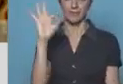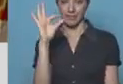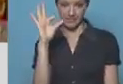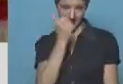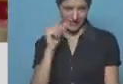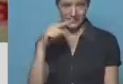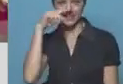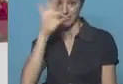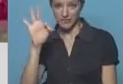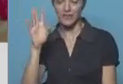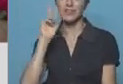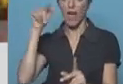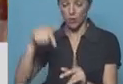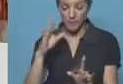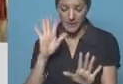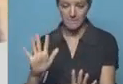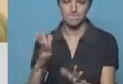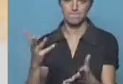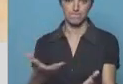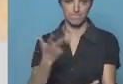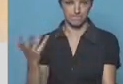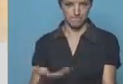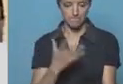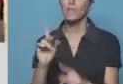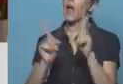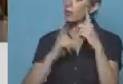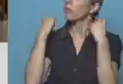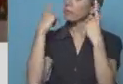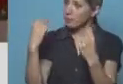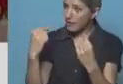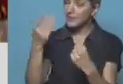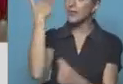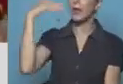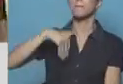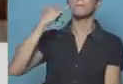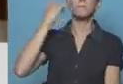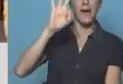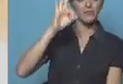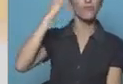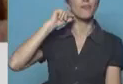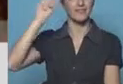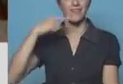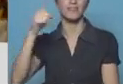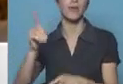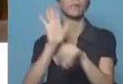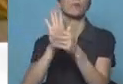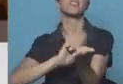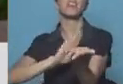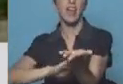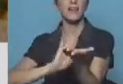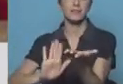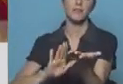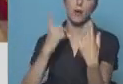qué Francia me encuentro después. Algunos se quejaban del Mayo francés, porque decían que era la izquierda, que era esto, que era lo